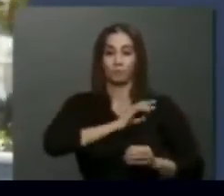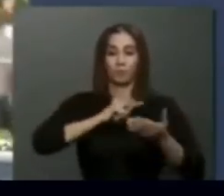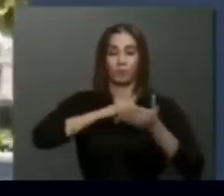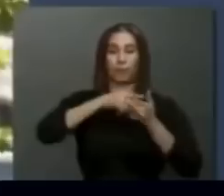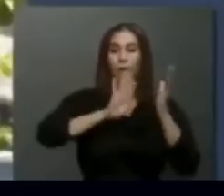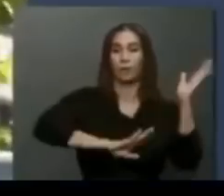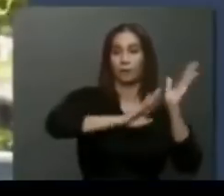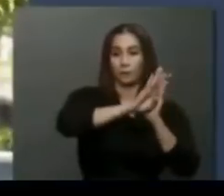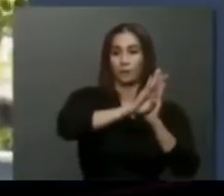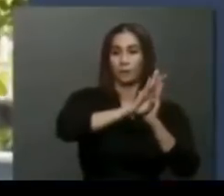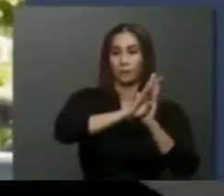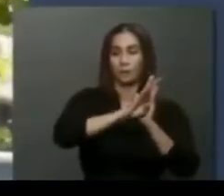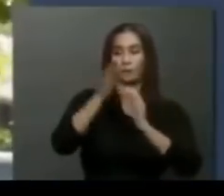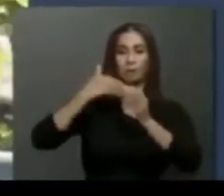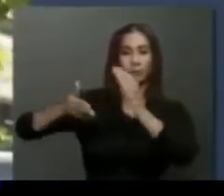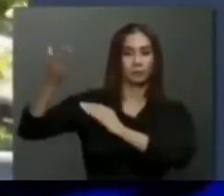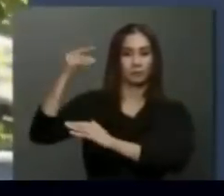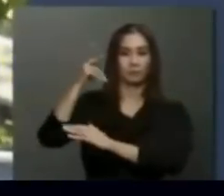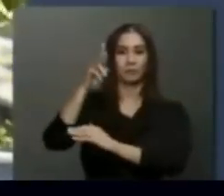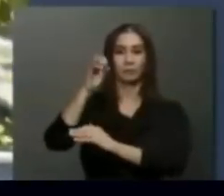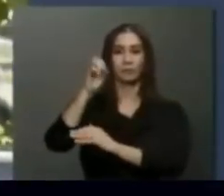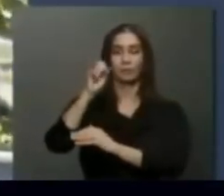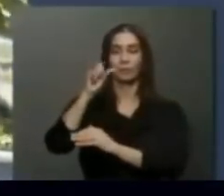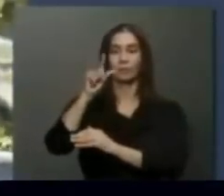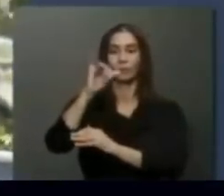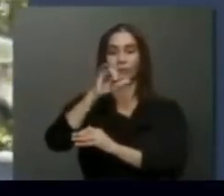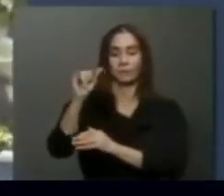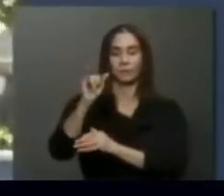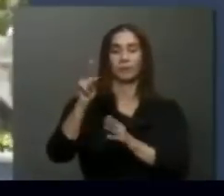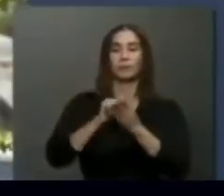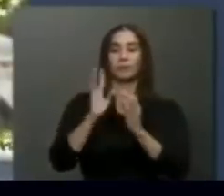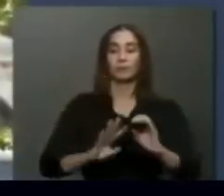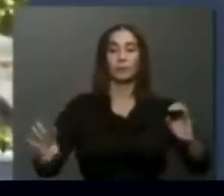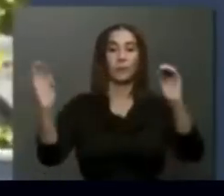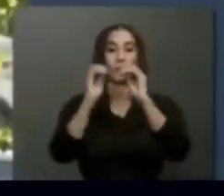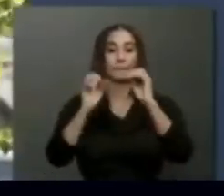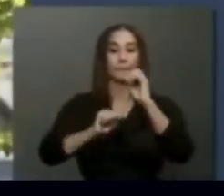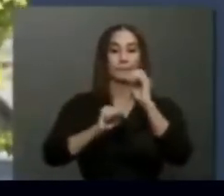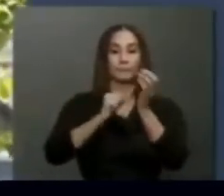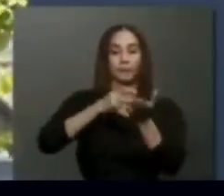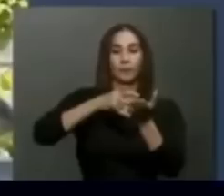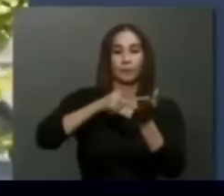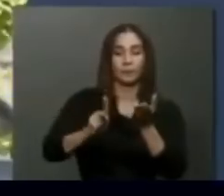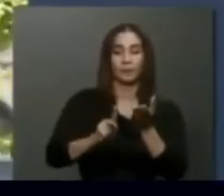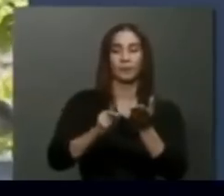programa Supérate, del antiguo Prosoli, y duplicamos las transferencias